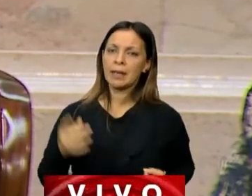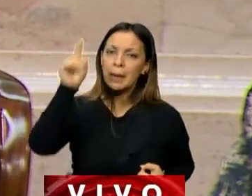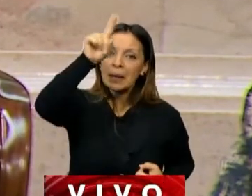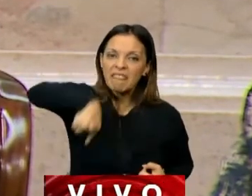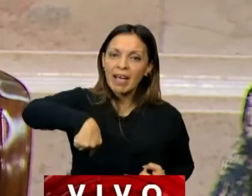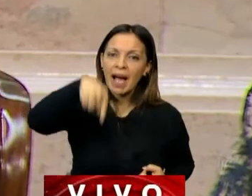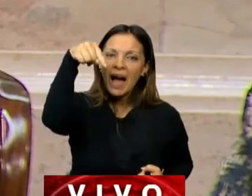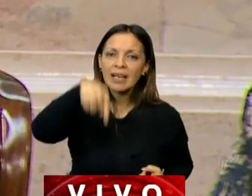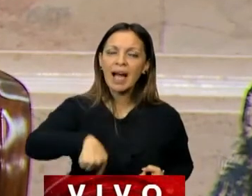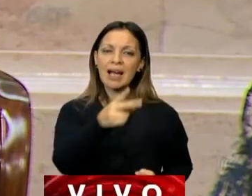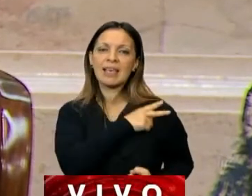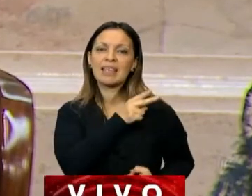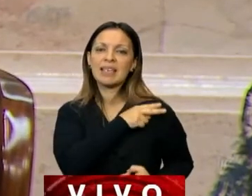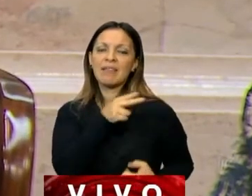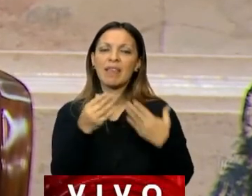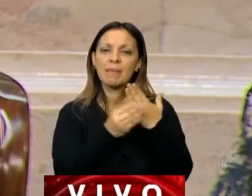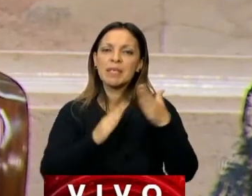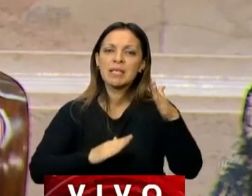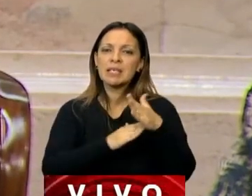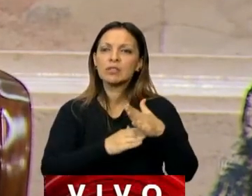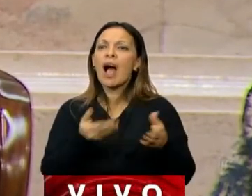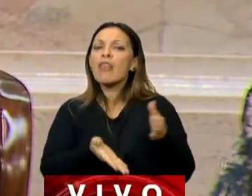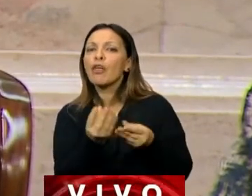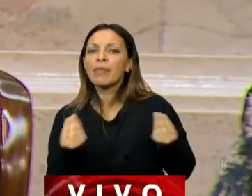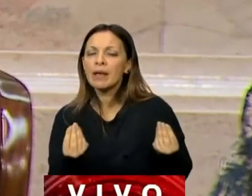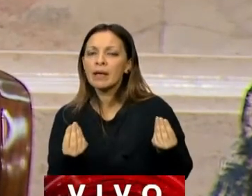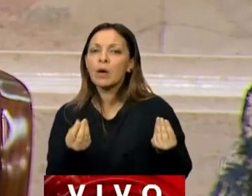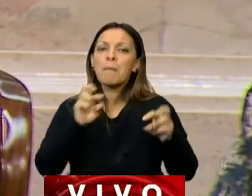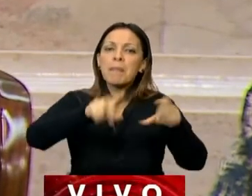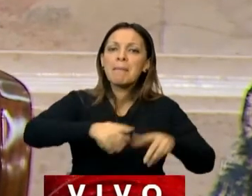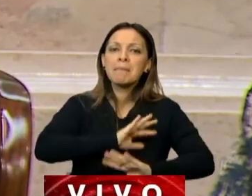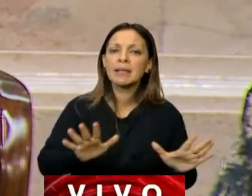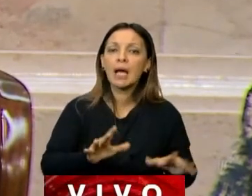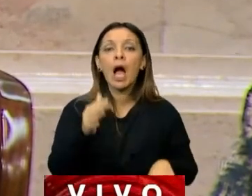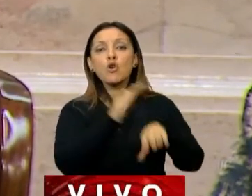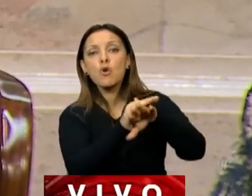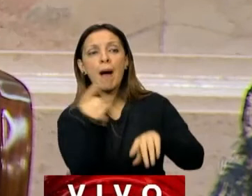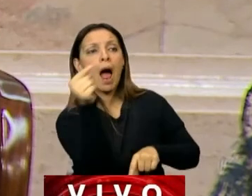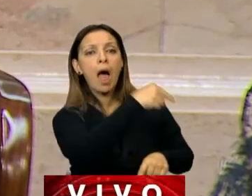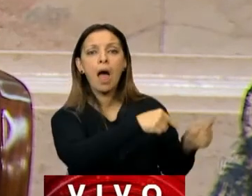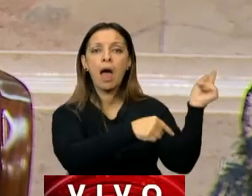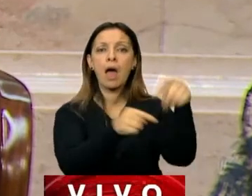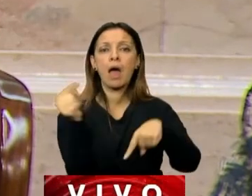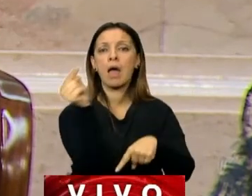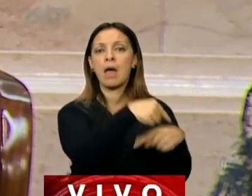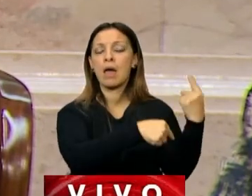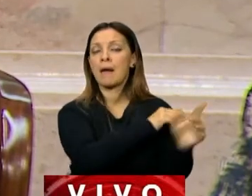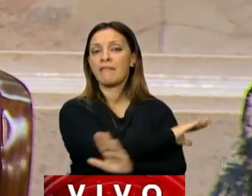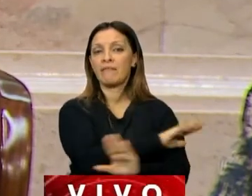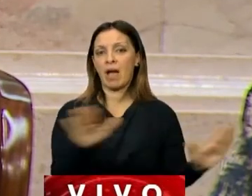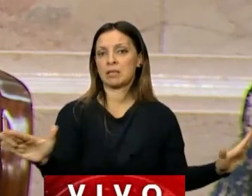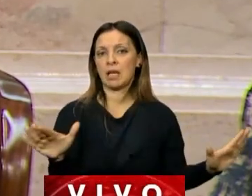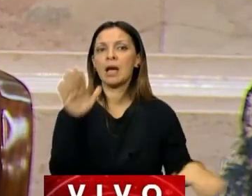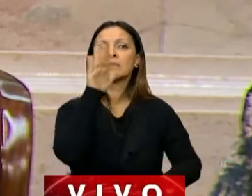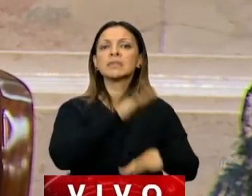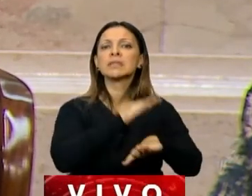de gabinete a decirnos a dónde vamos y cuáles son los planes. Dejen de echarse la culpa y alguna vez háganse cargo de